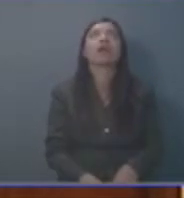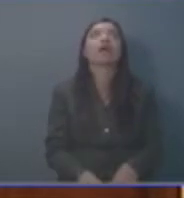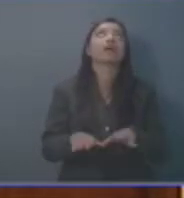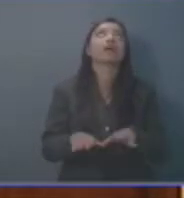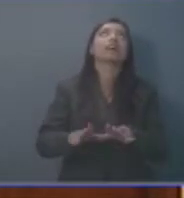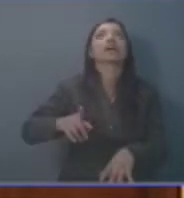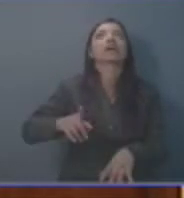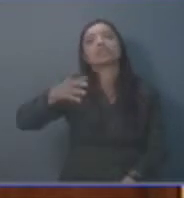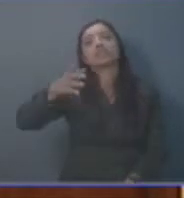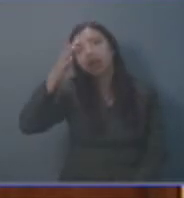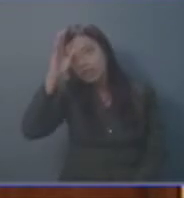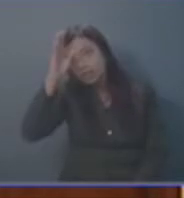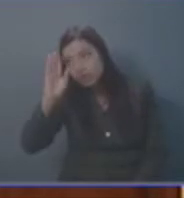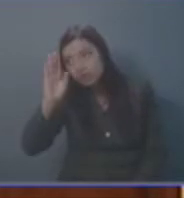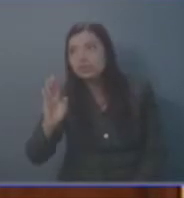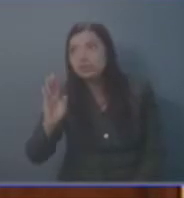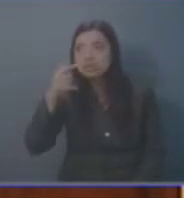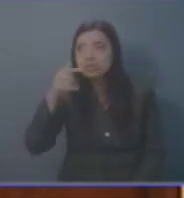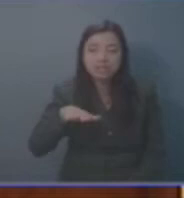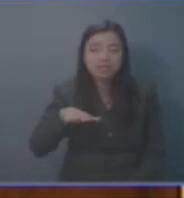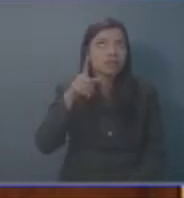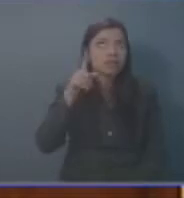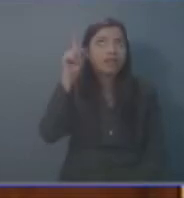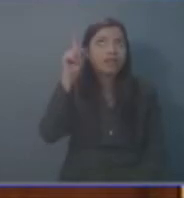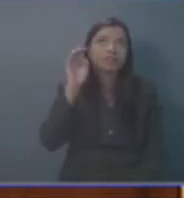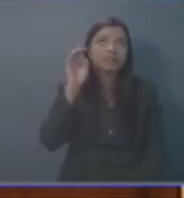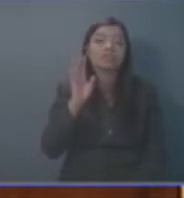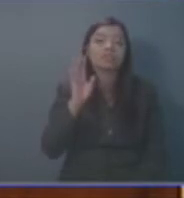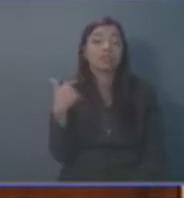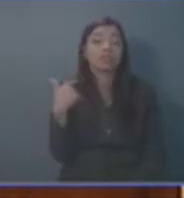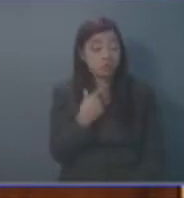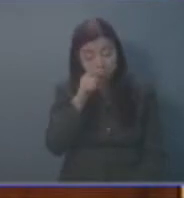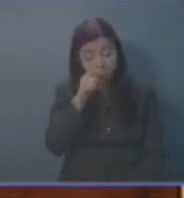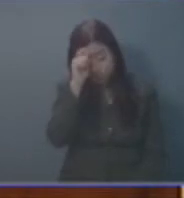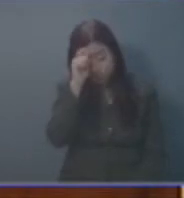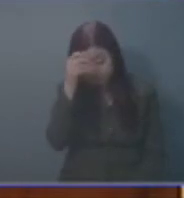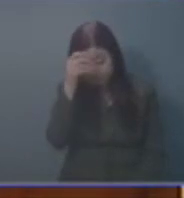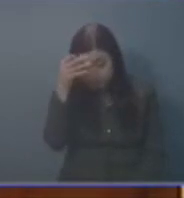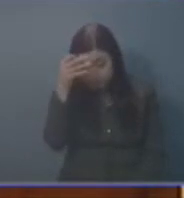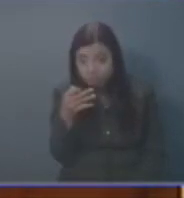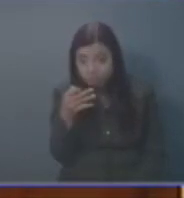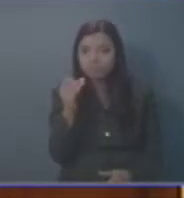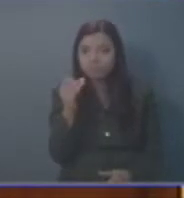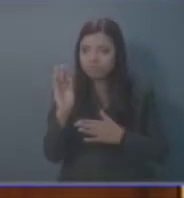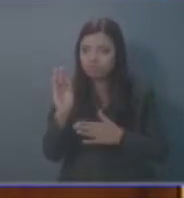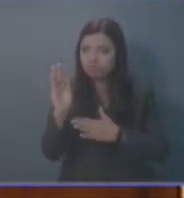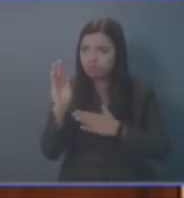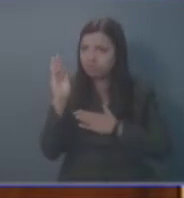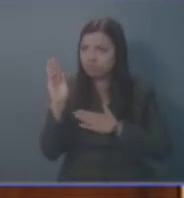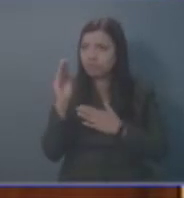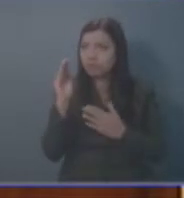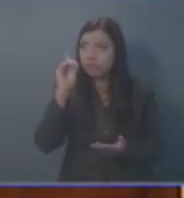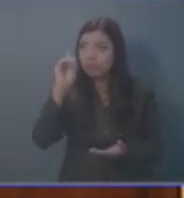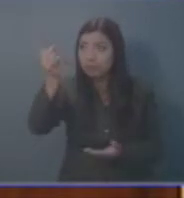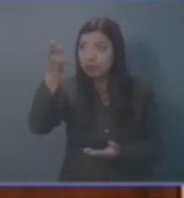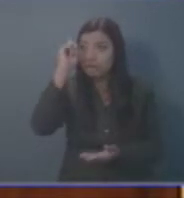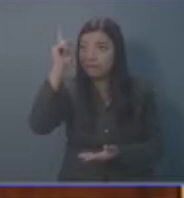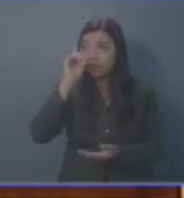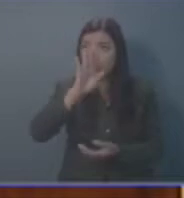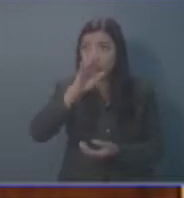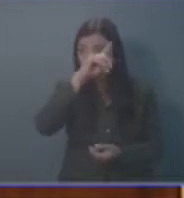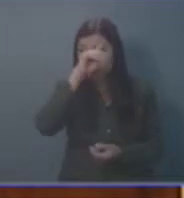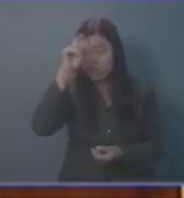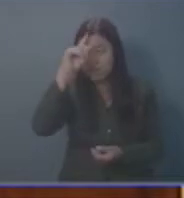Dios. Estamos honrando y estamos cumpliendo sobre todo y retribuyendo a los docentes por el trabajo que